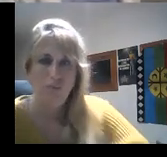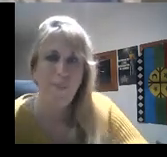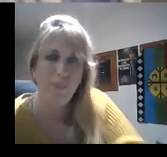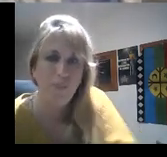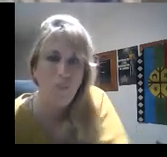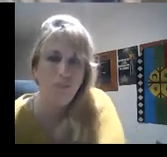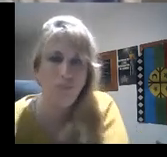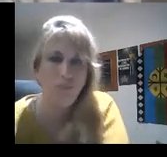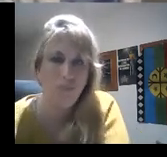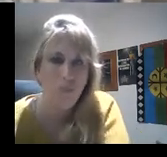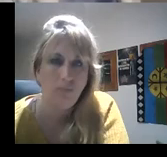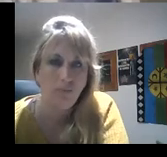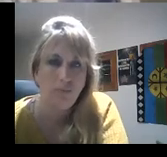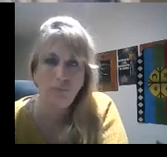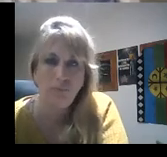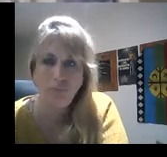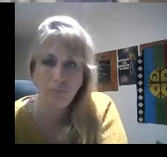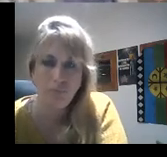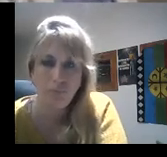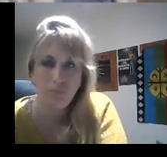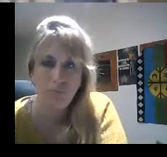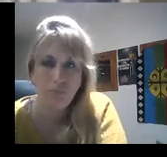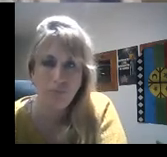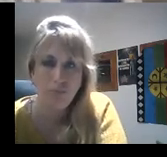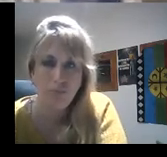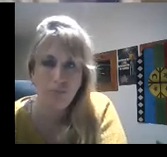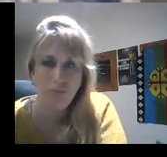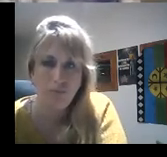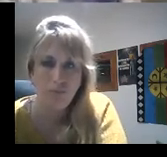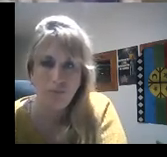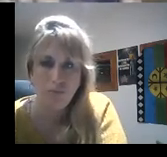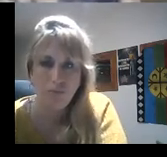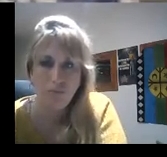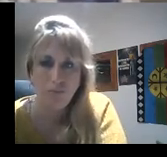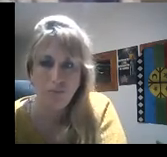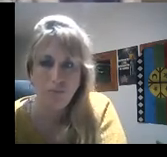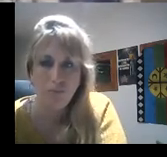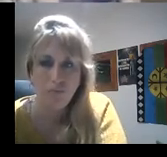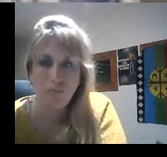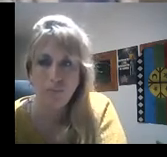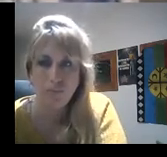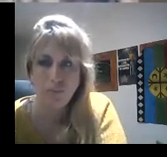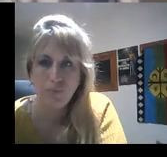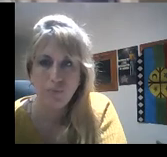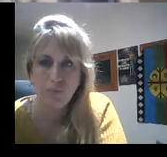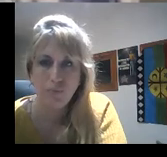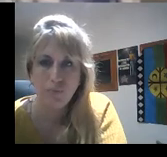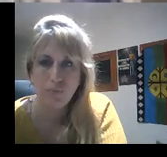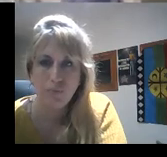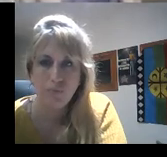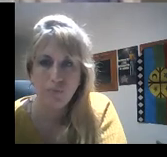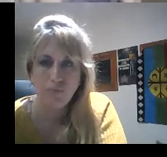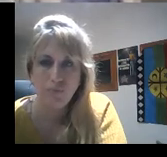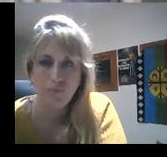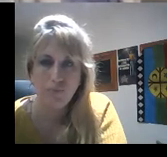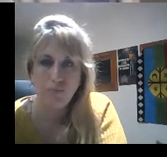la tapa del libro, que es la fuente original de inspiración de la serie, no es exactamente igual,